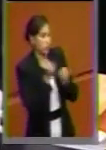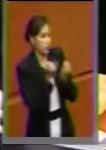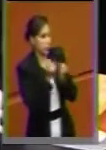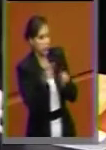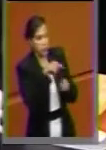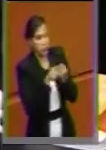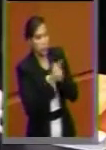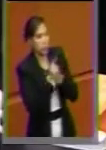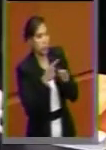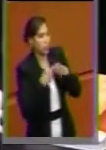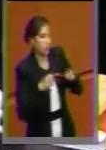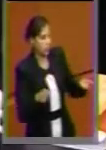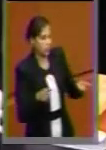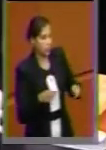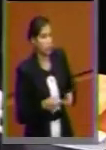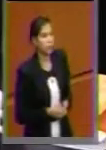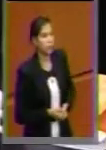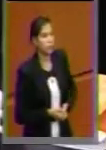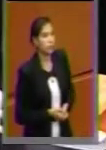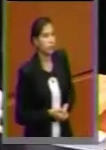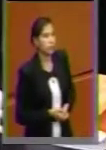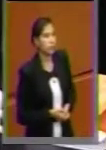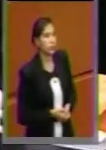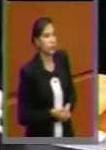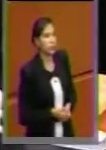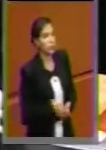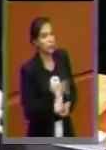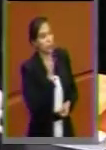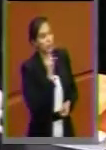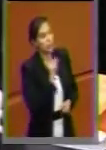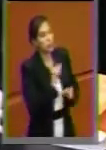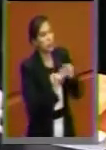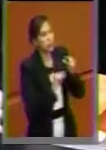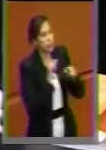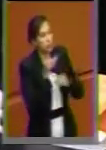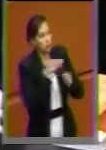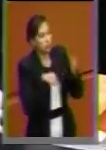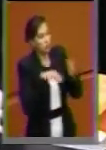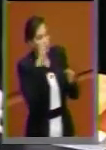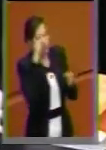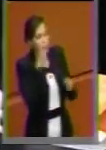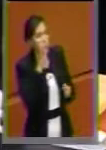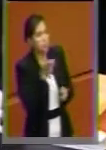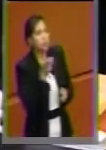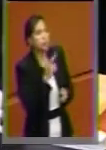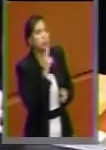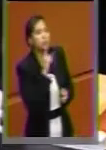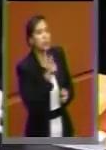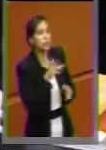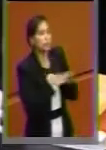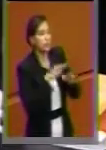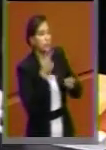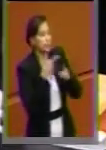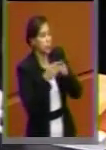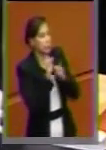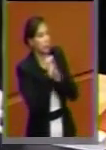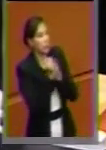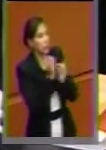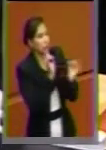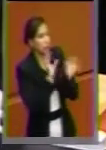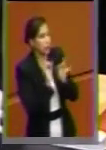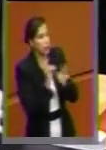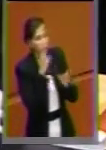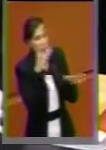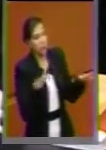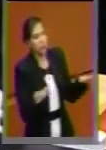hoy y bueno sin embargo todos pugnábamos por ésta por esta situación porque se diera este